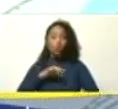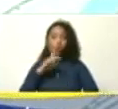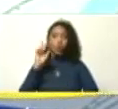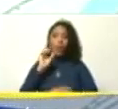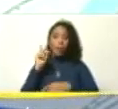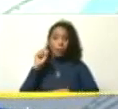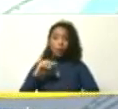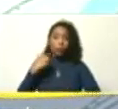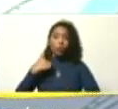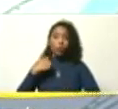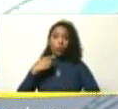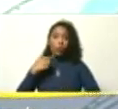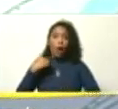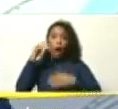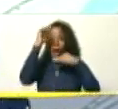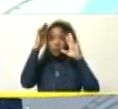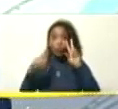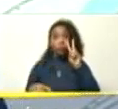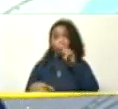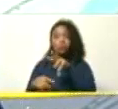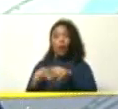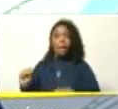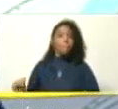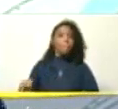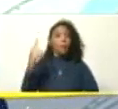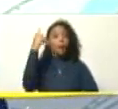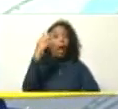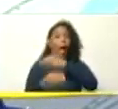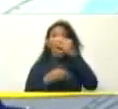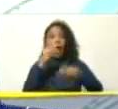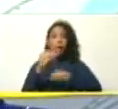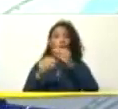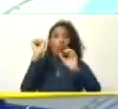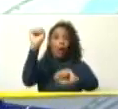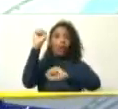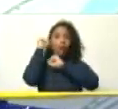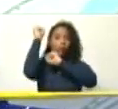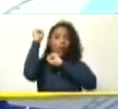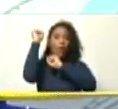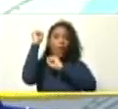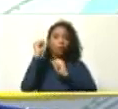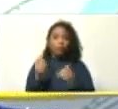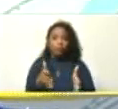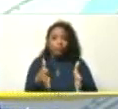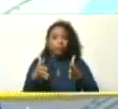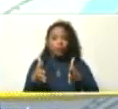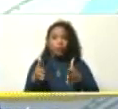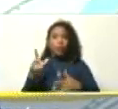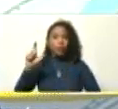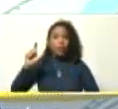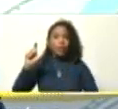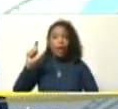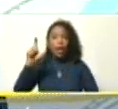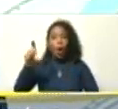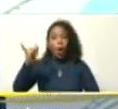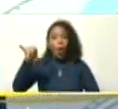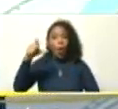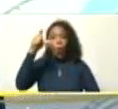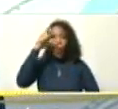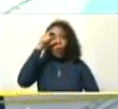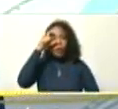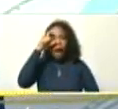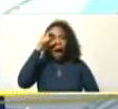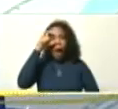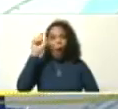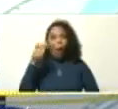Telesur fue el que dio la primicia de la victoria del candidato Gustavo Petro y la